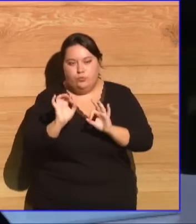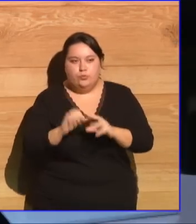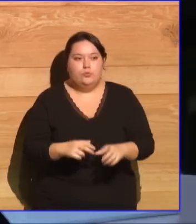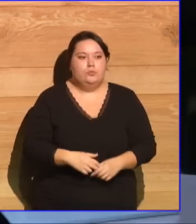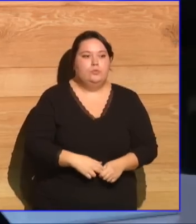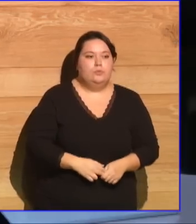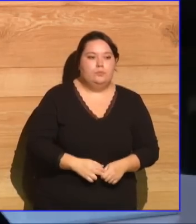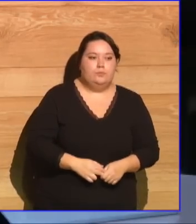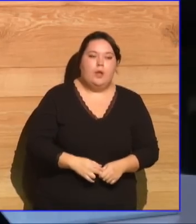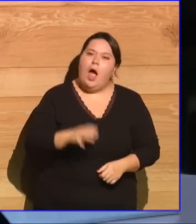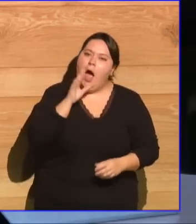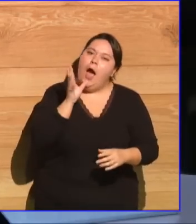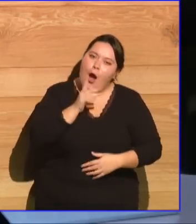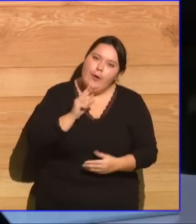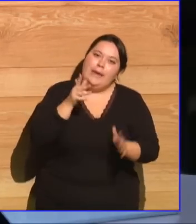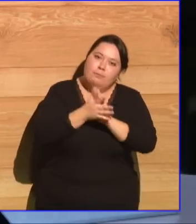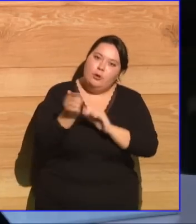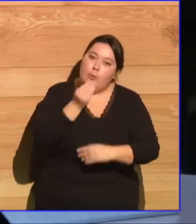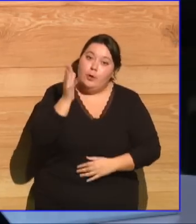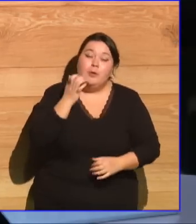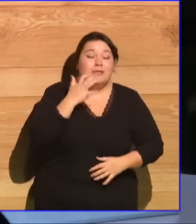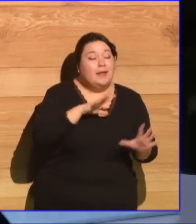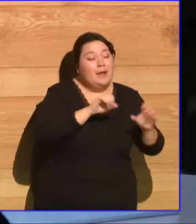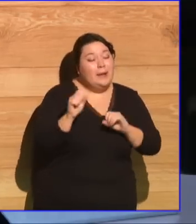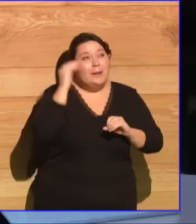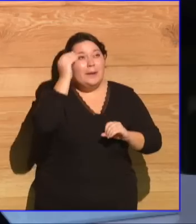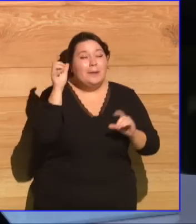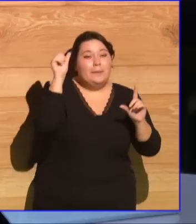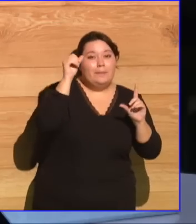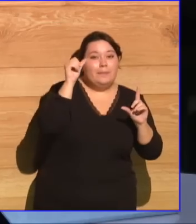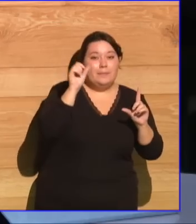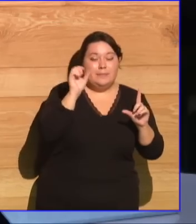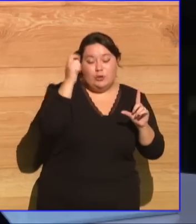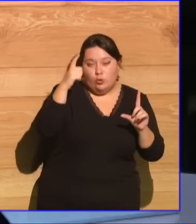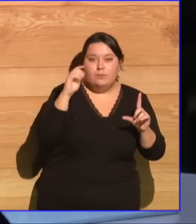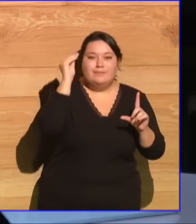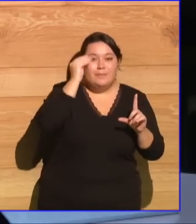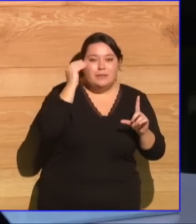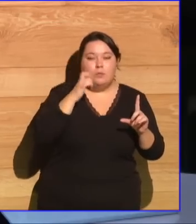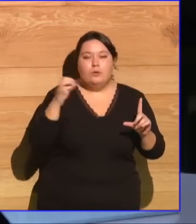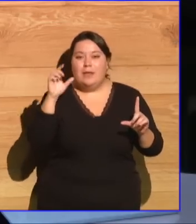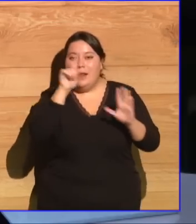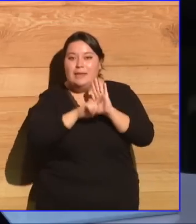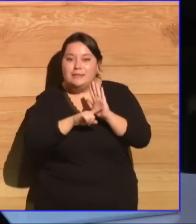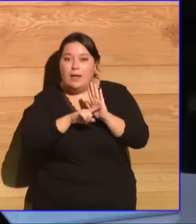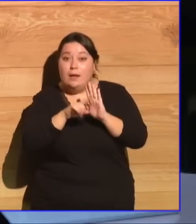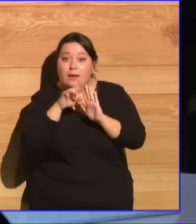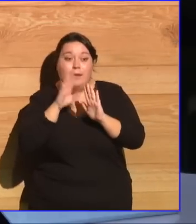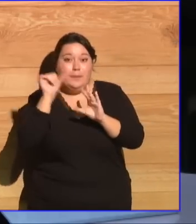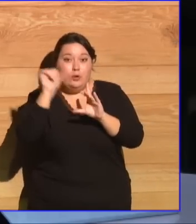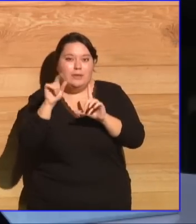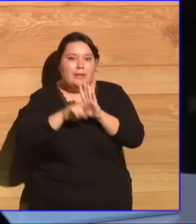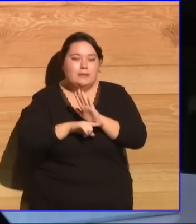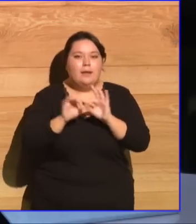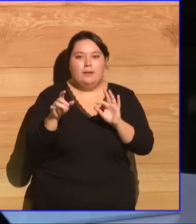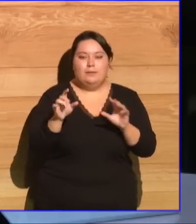nosotros, ahora lo explico un poco mejor, pero si pensamos en El Imperio del Sol y pensamos en la lista de Schindler, no tenemos la misma sensación No. de forma de abordar